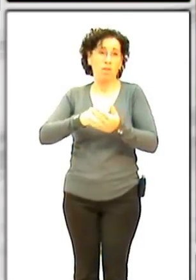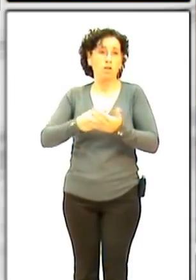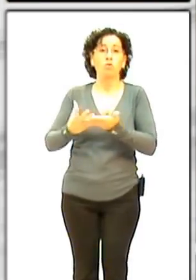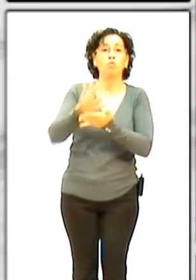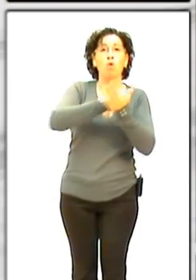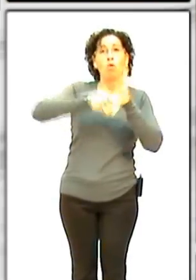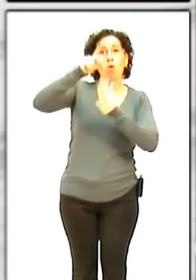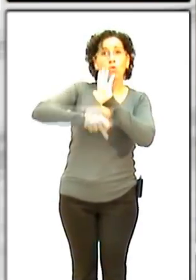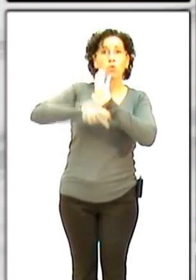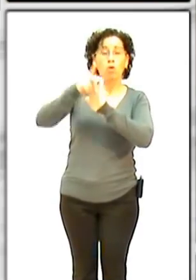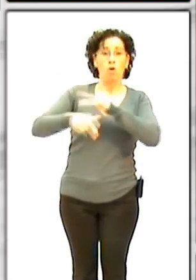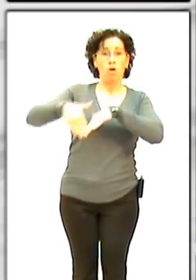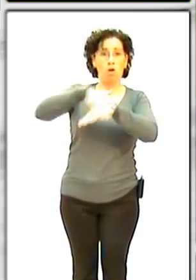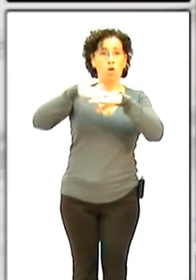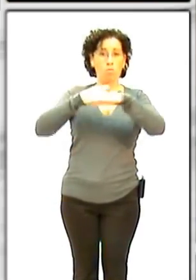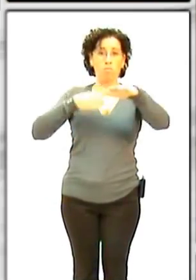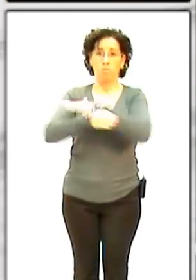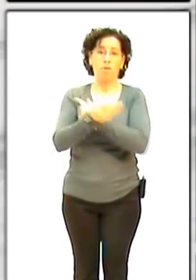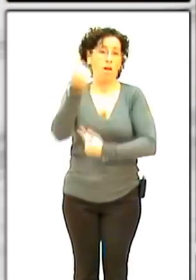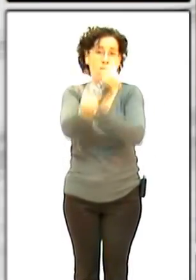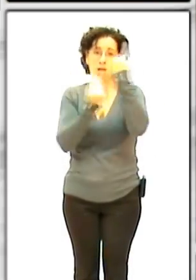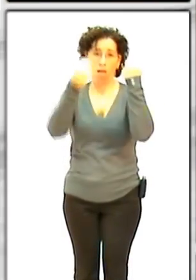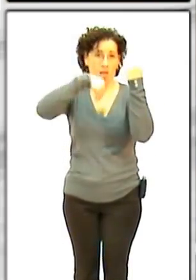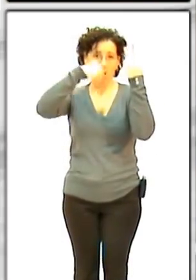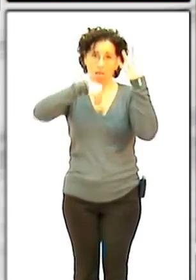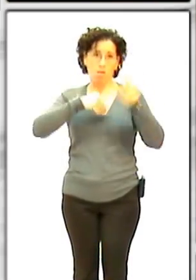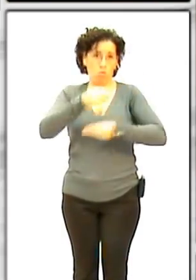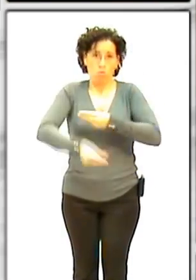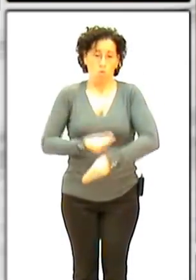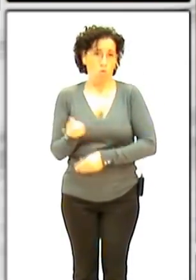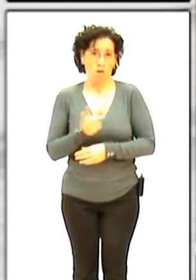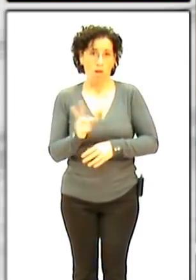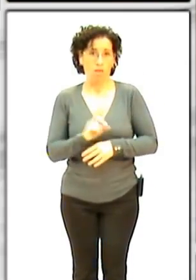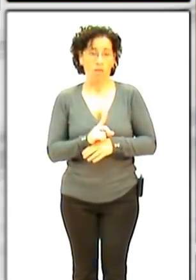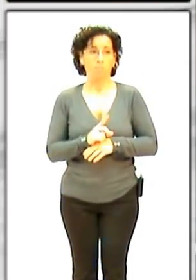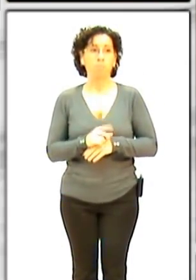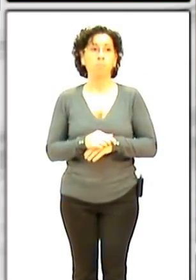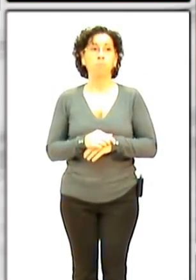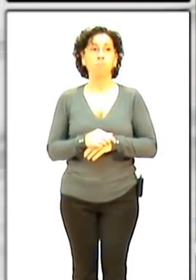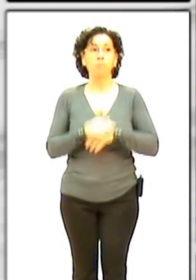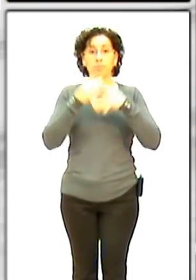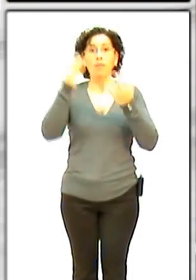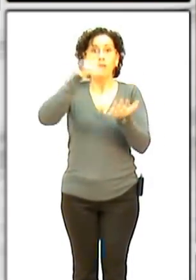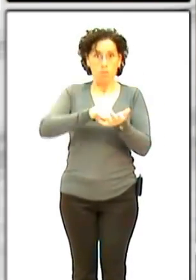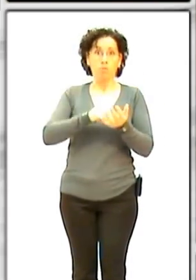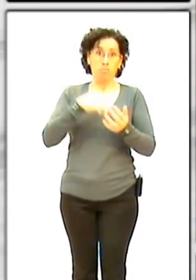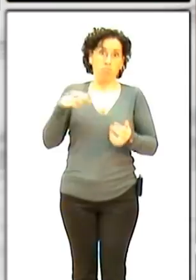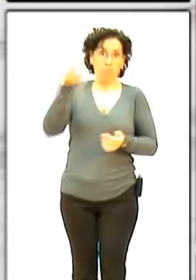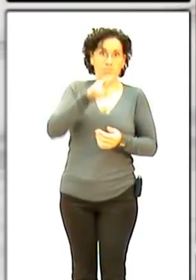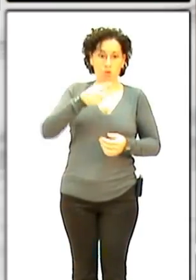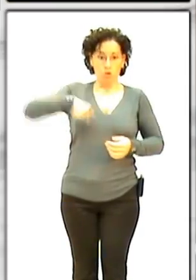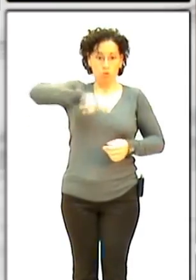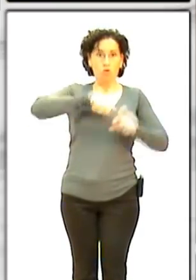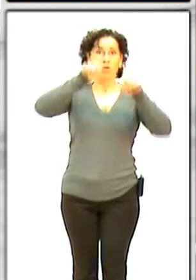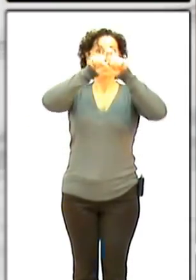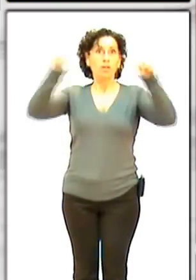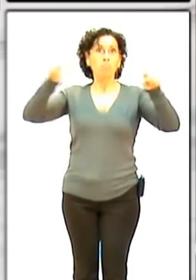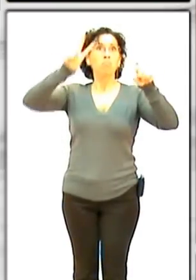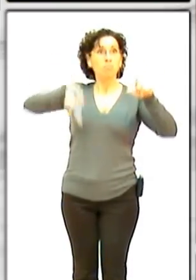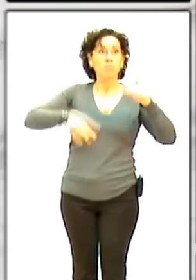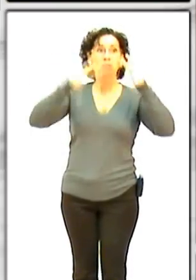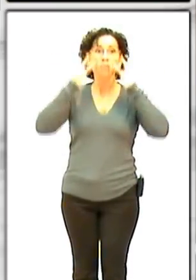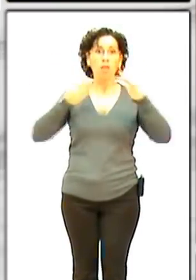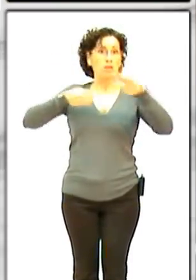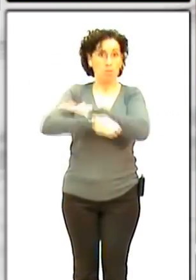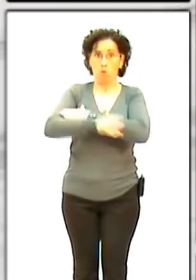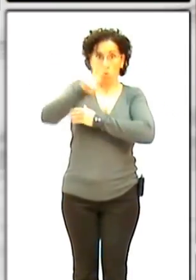normas básicas de accesibilidad. De hecho, como vuelvo y repito, nosotros no somos una empresa de accesibilidad o